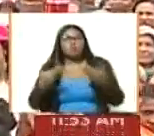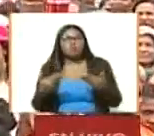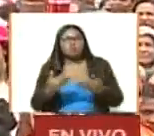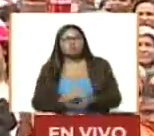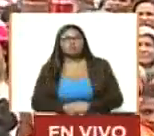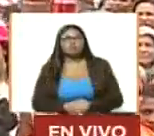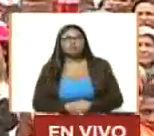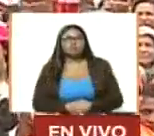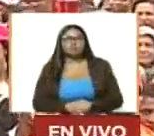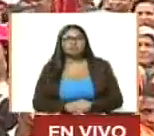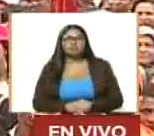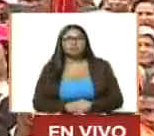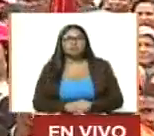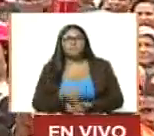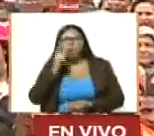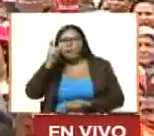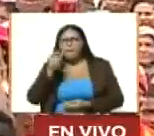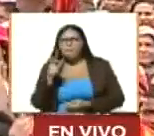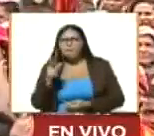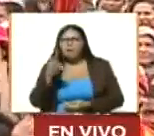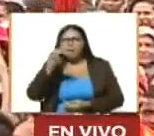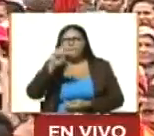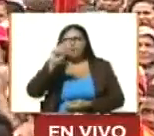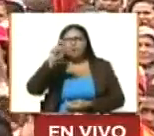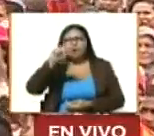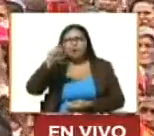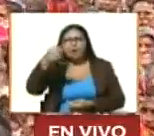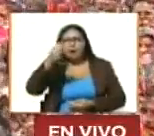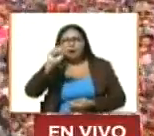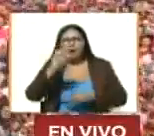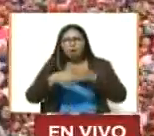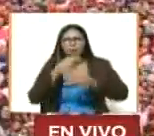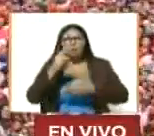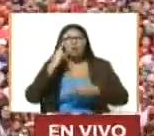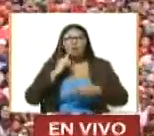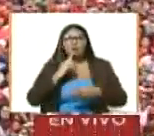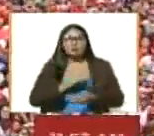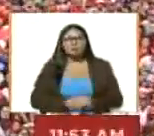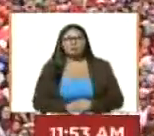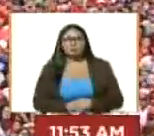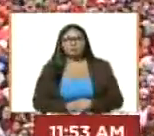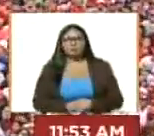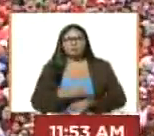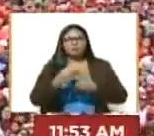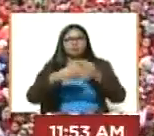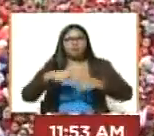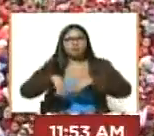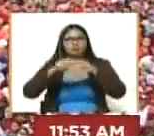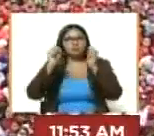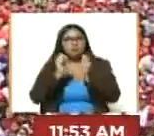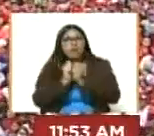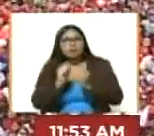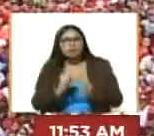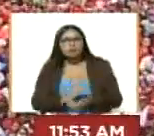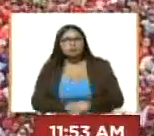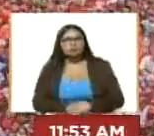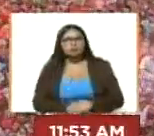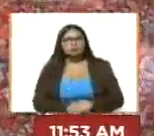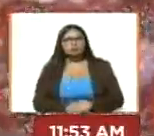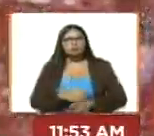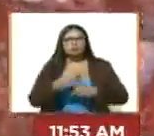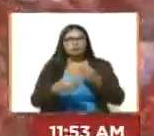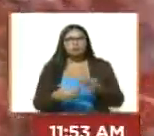José Gregorio Monaga, como Bolívar, como Anzoátegui, como